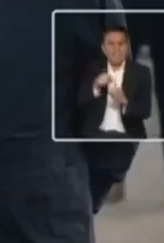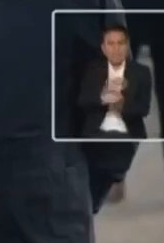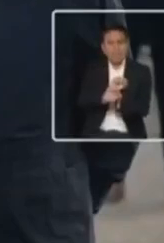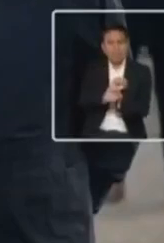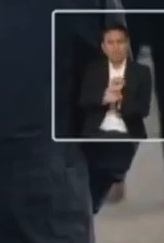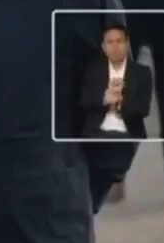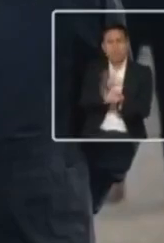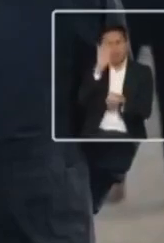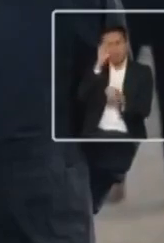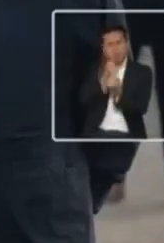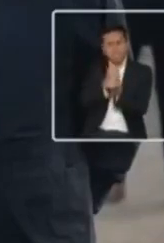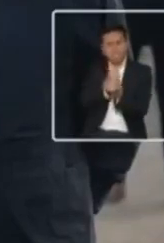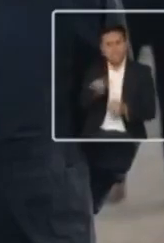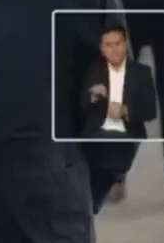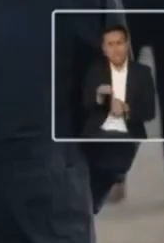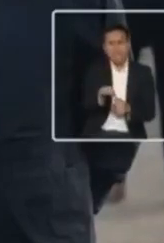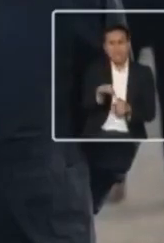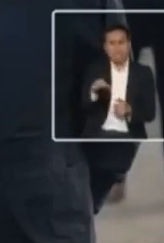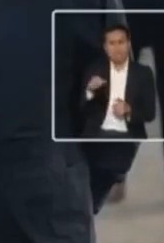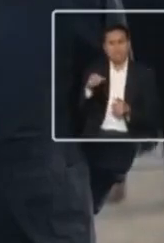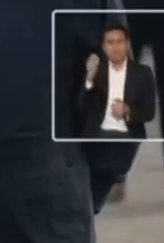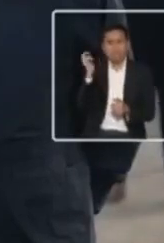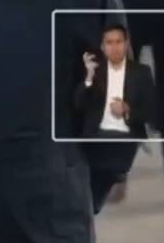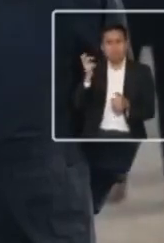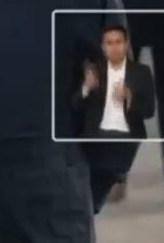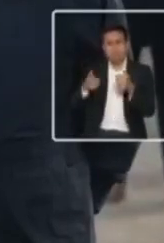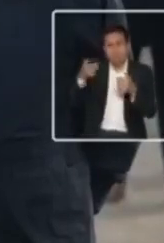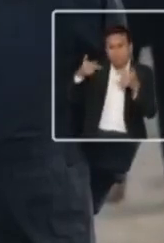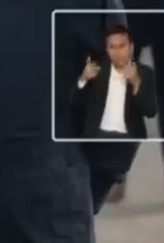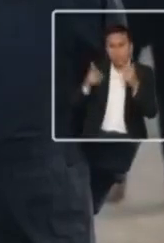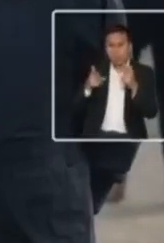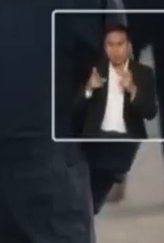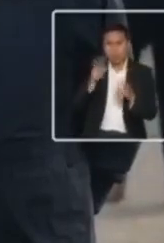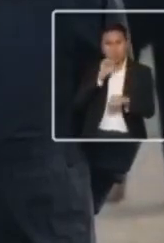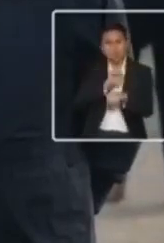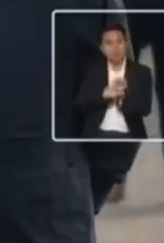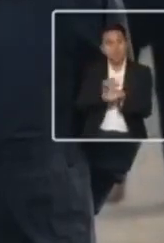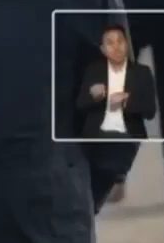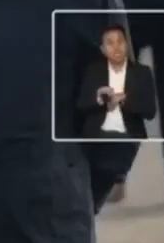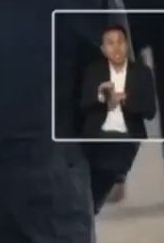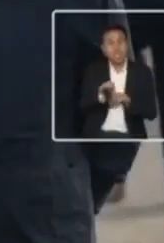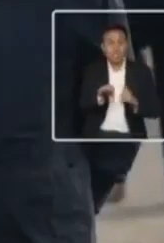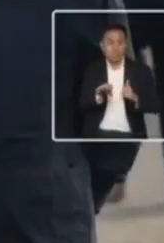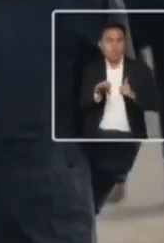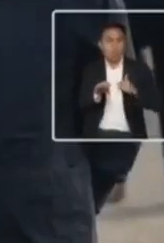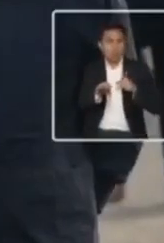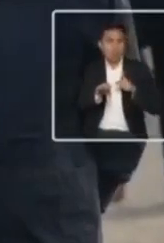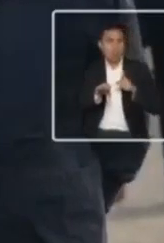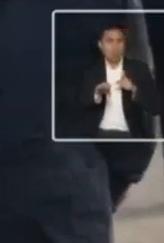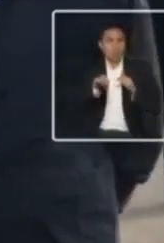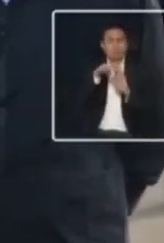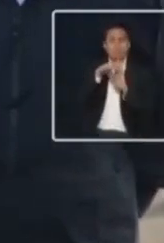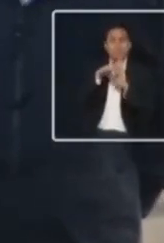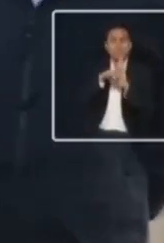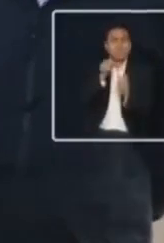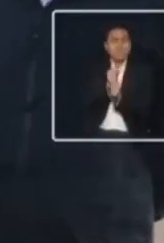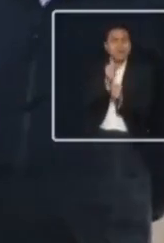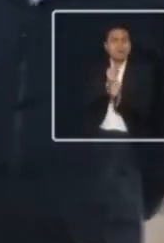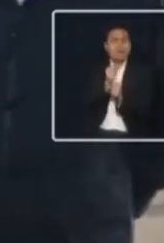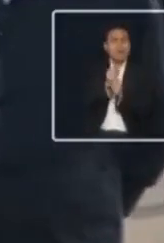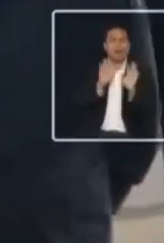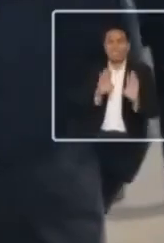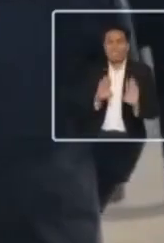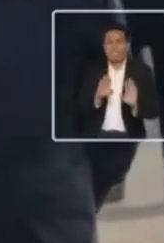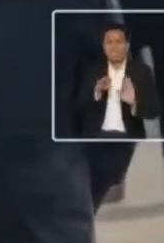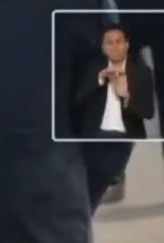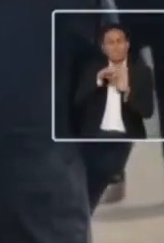patrulla policial. Fue un ataque a una patrulla policial que estaba cumpliendo una medida, un trabajo que es propio